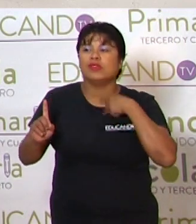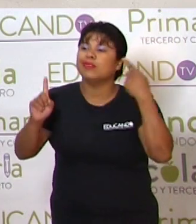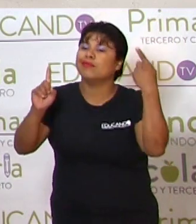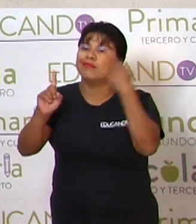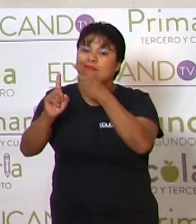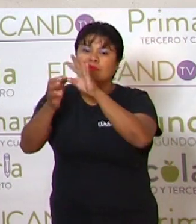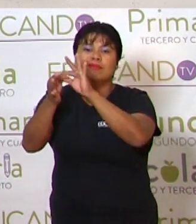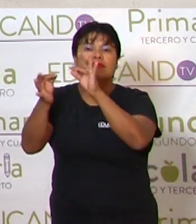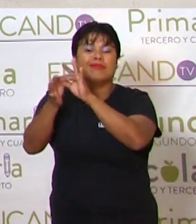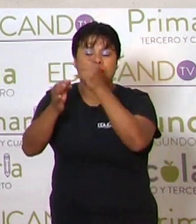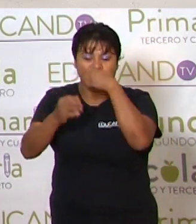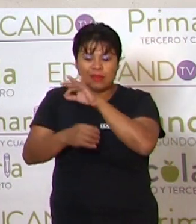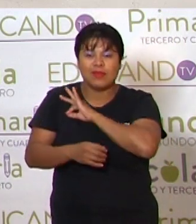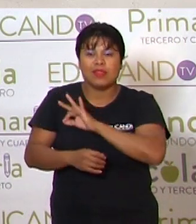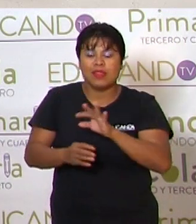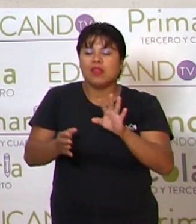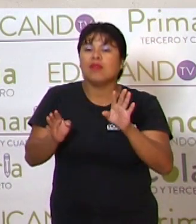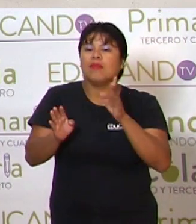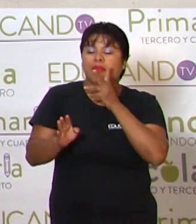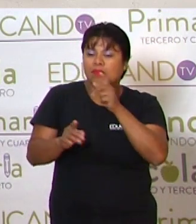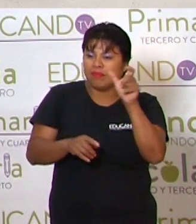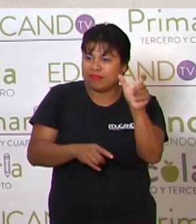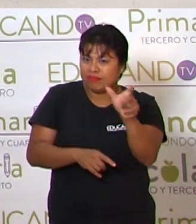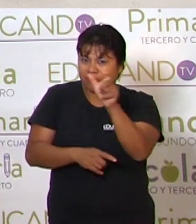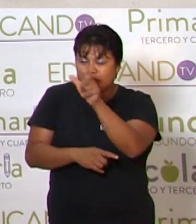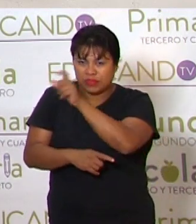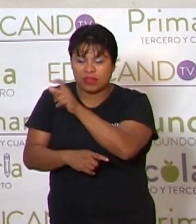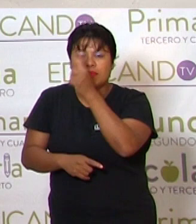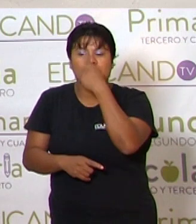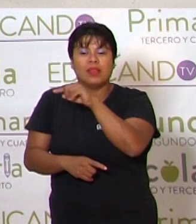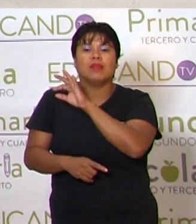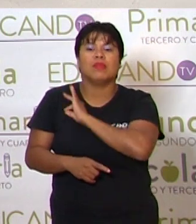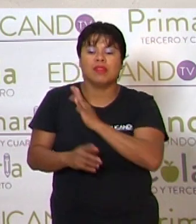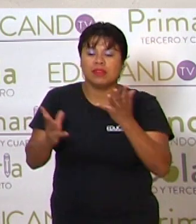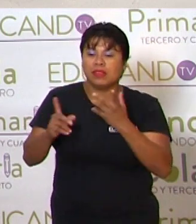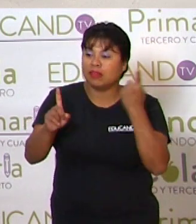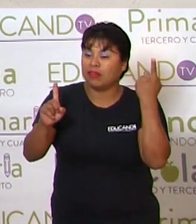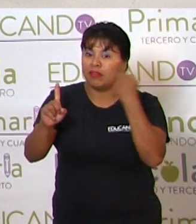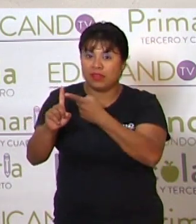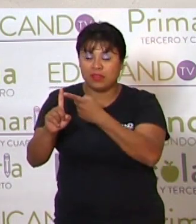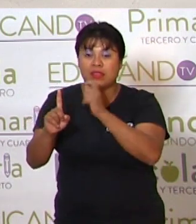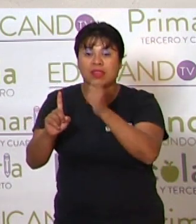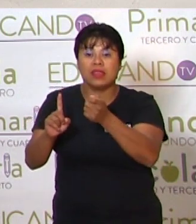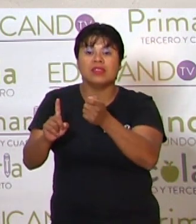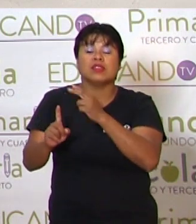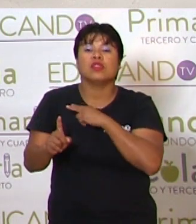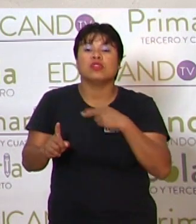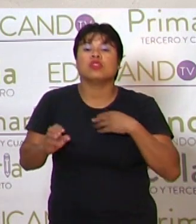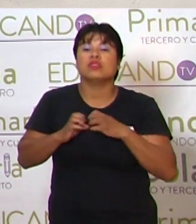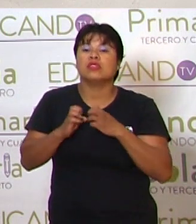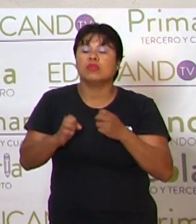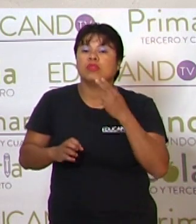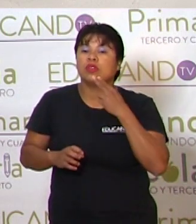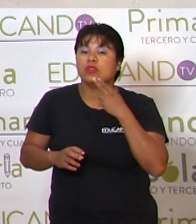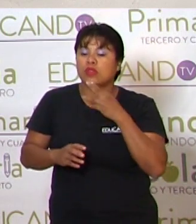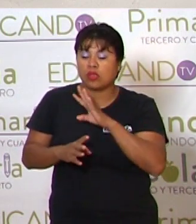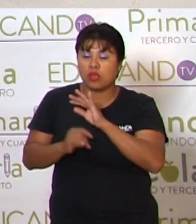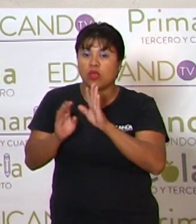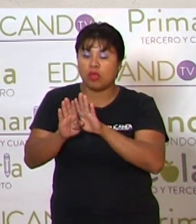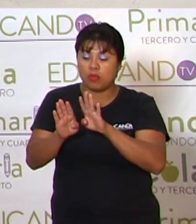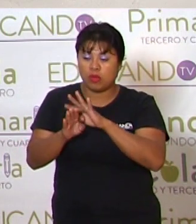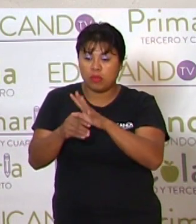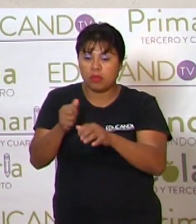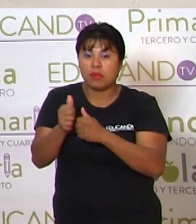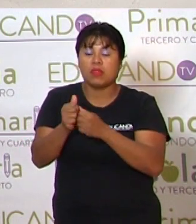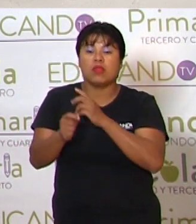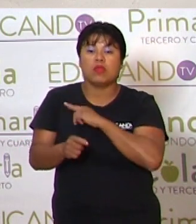hacemos referencia a poder conjugar nuestro verbo para hacer referencia de lo que estamos utilizando en el complemento